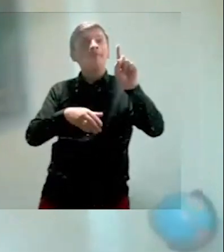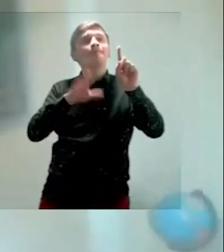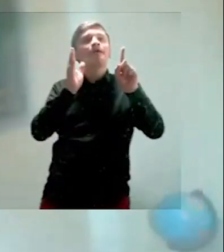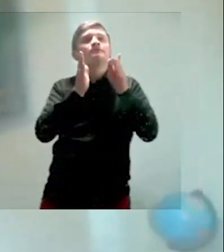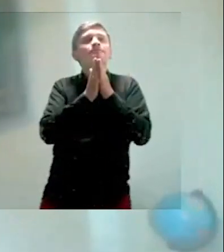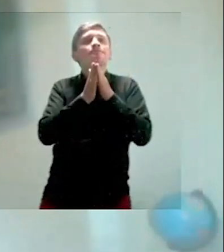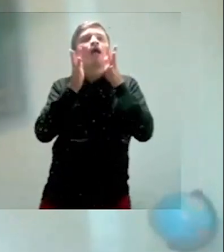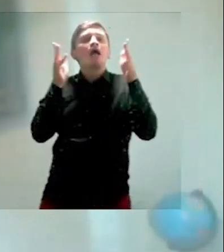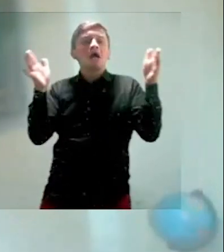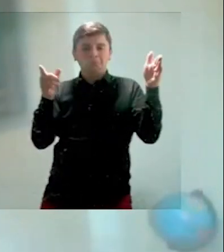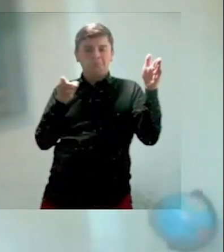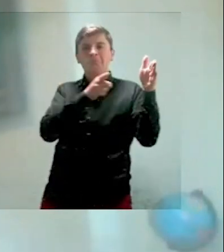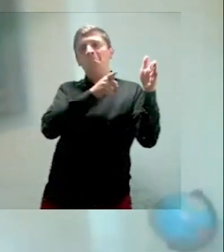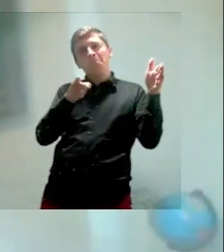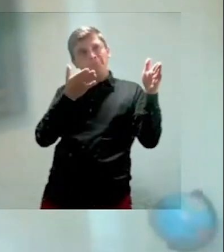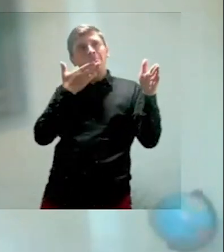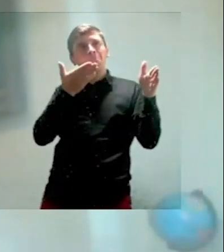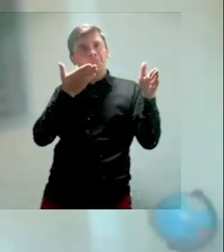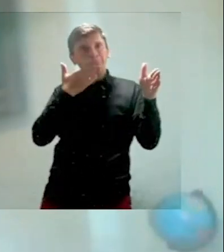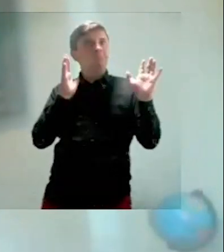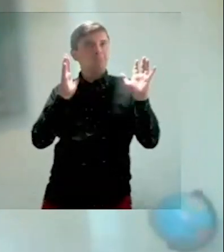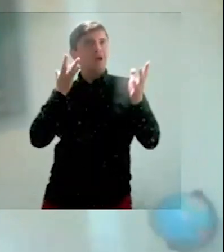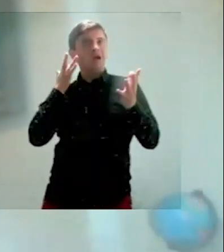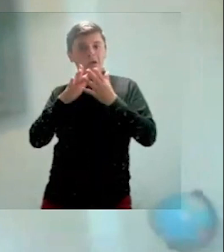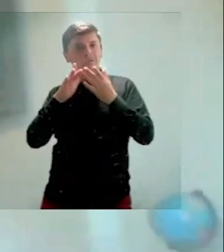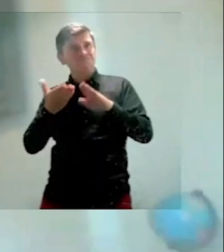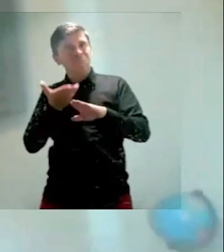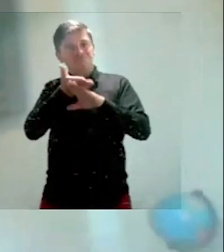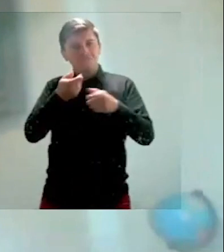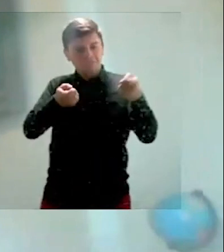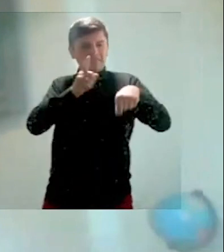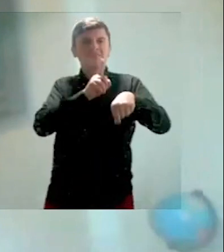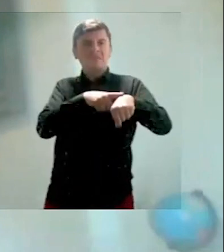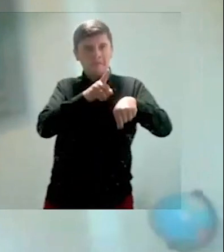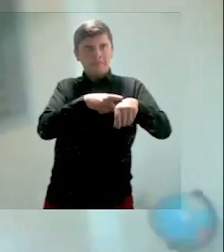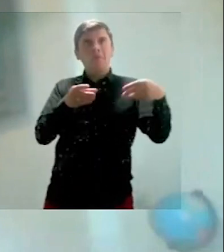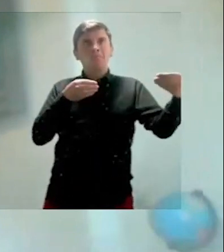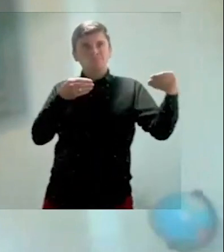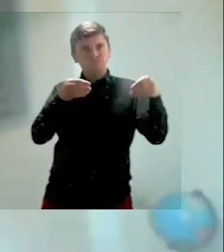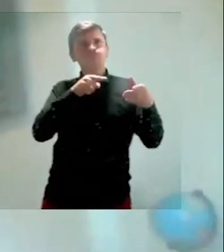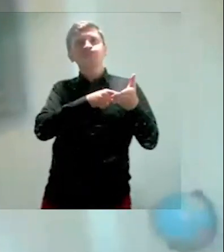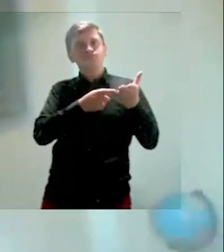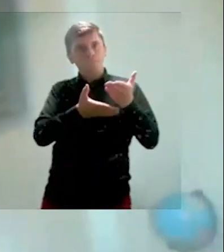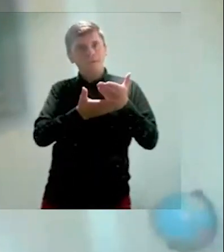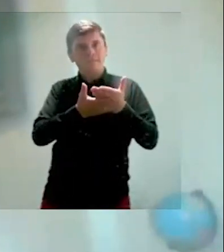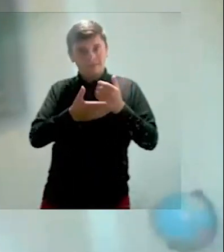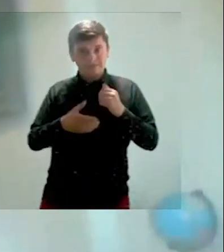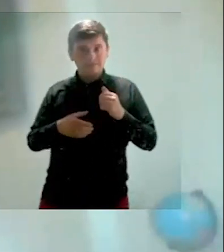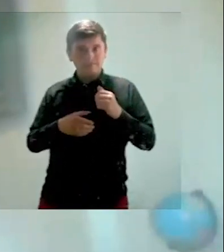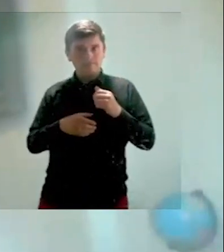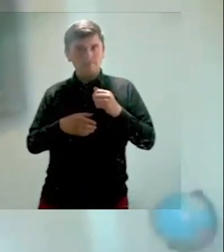digamos, es una competencia muy subjetiva para el juez constitucional que debe